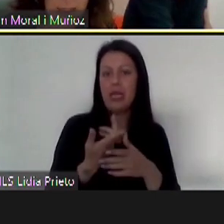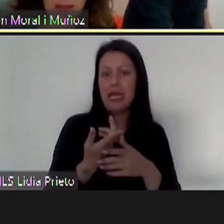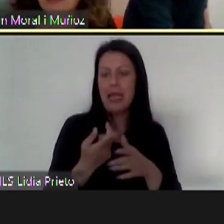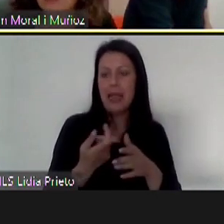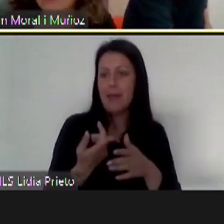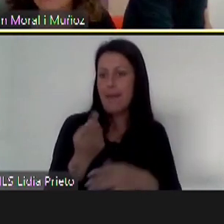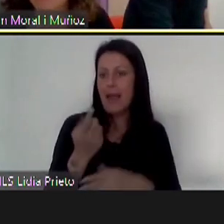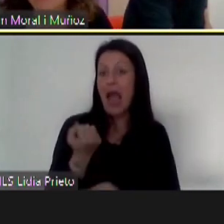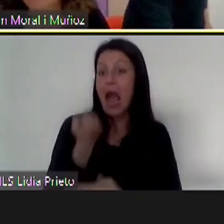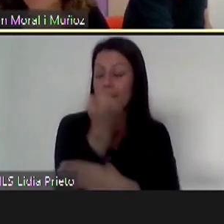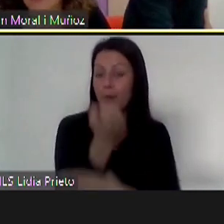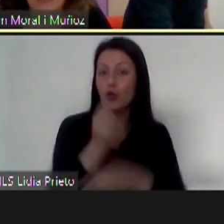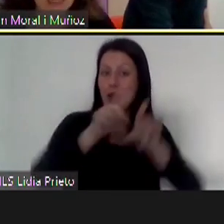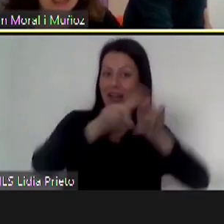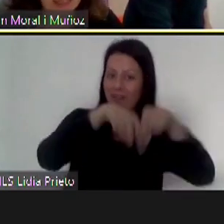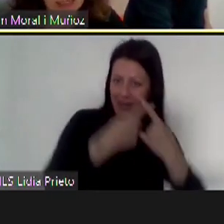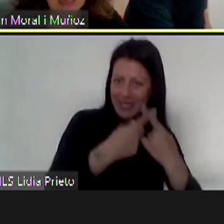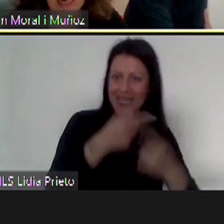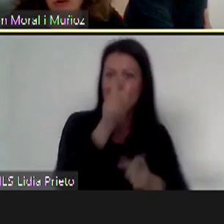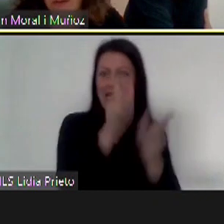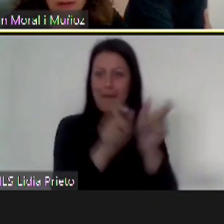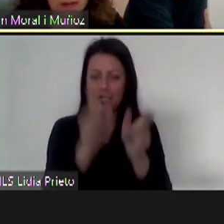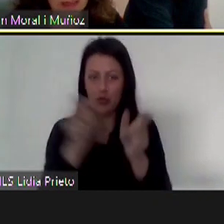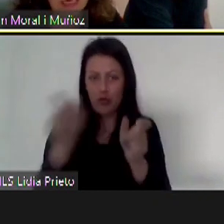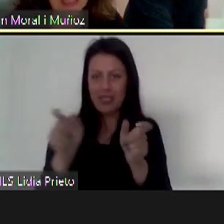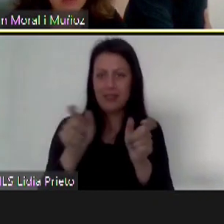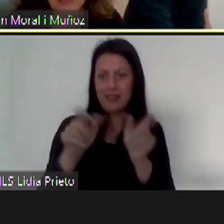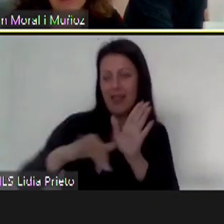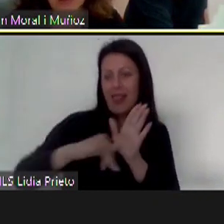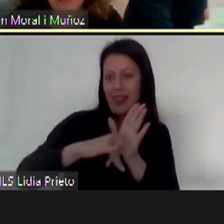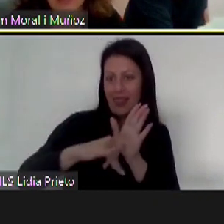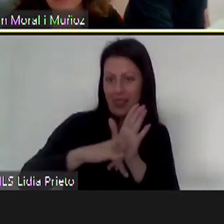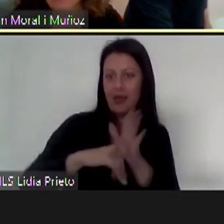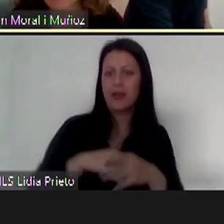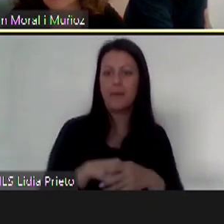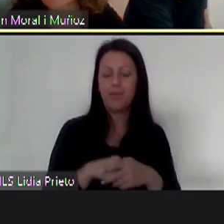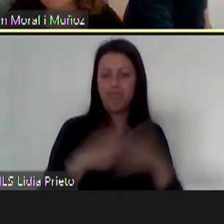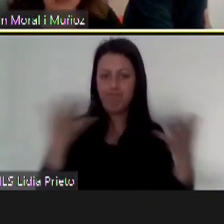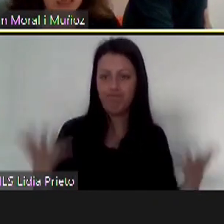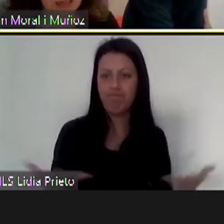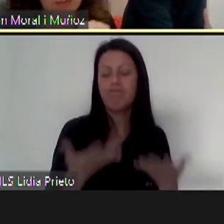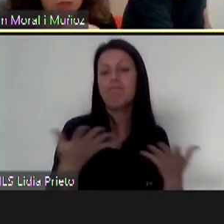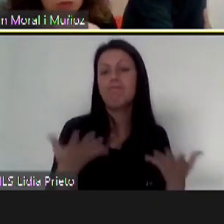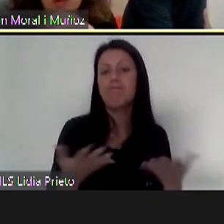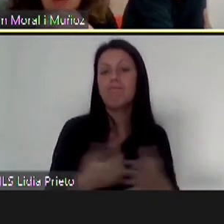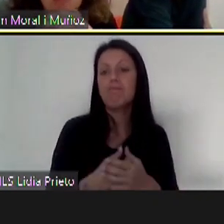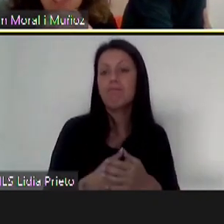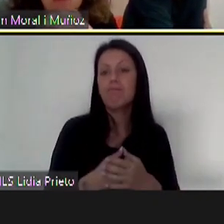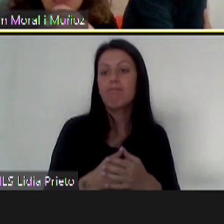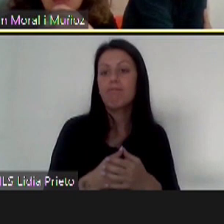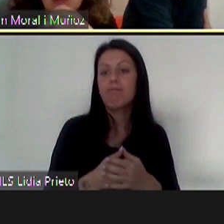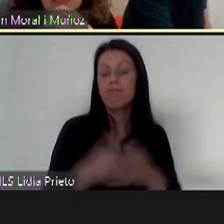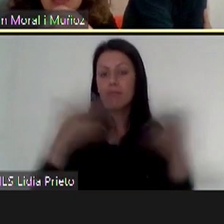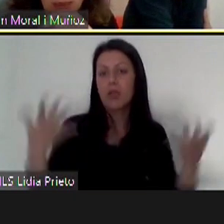a la gente que se ayudaba. Y se aumentaba eso en una concepción